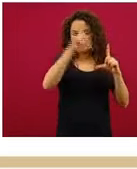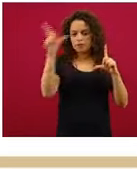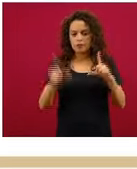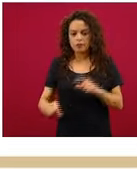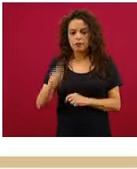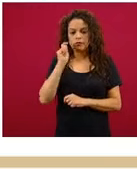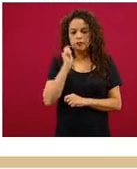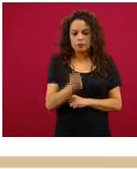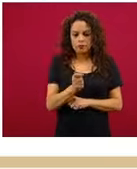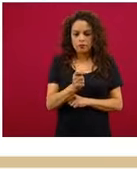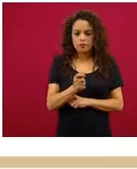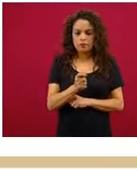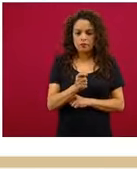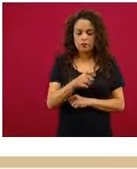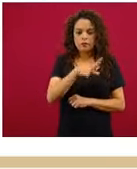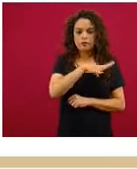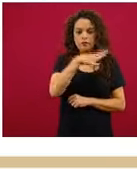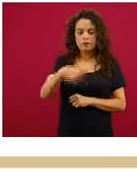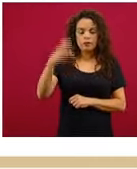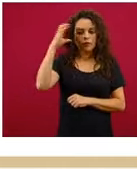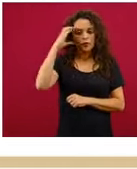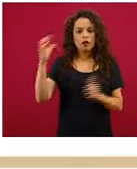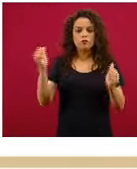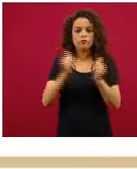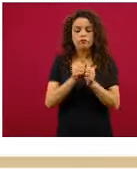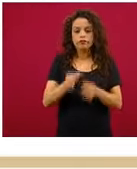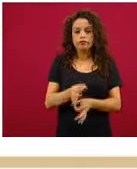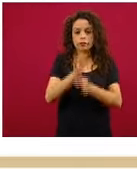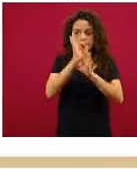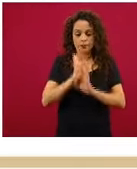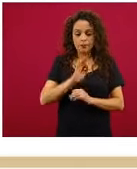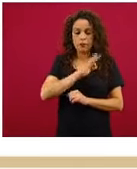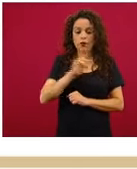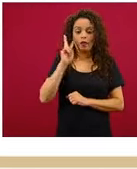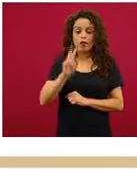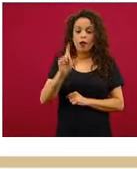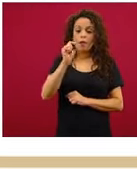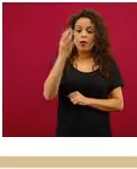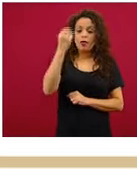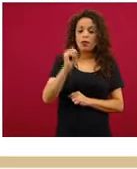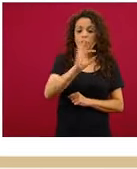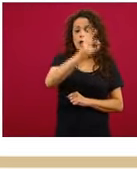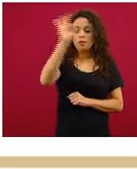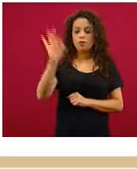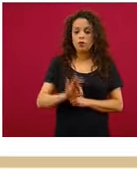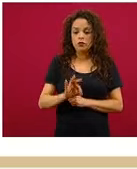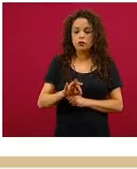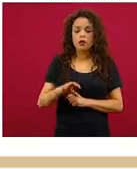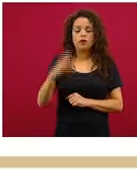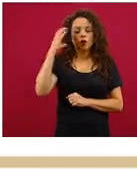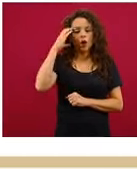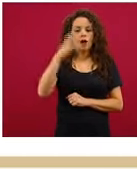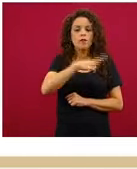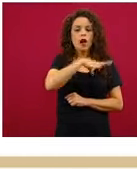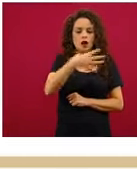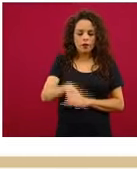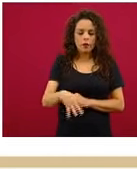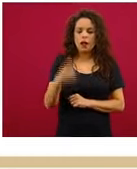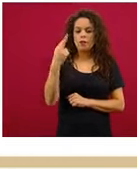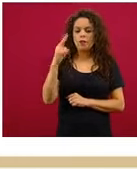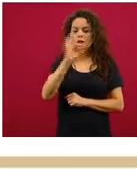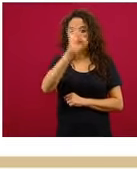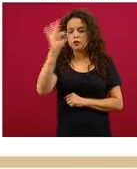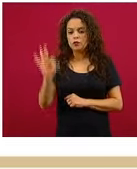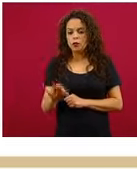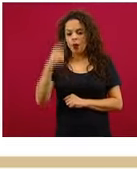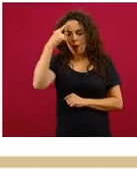ocupación de camas general y con ventilador, podemos ver que es de 29% para las camas general y de 25%